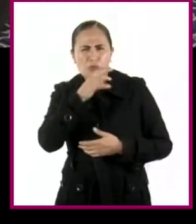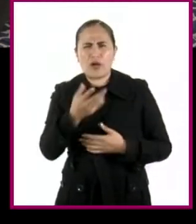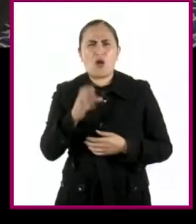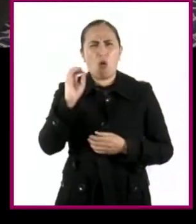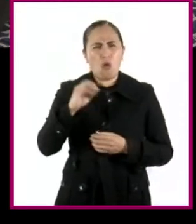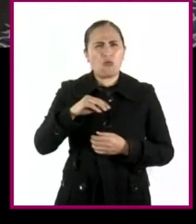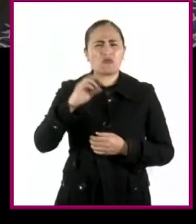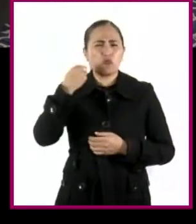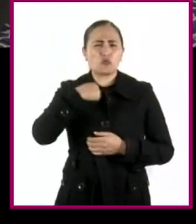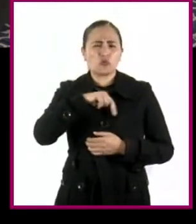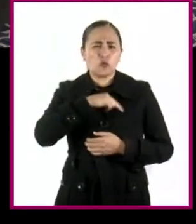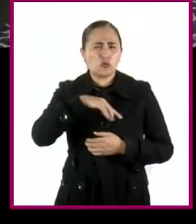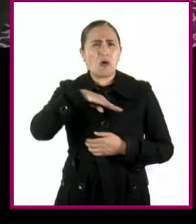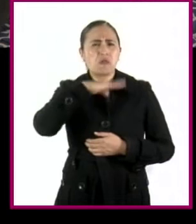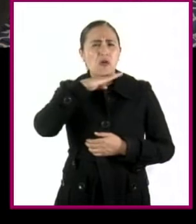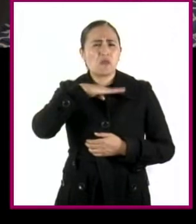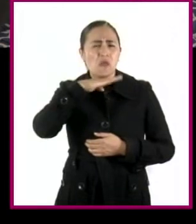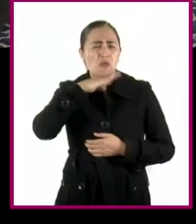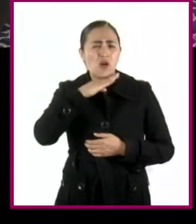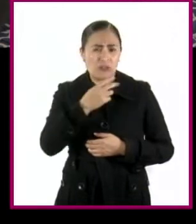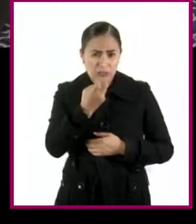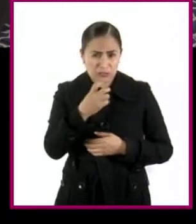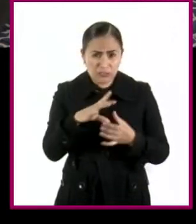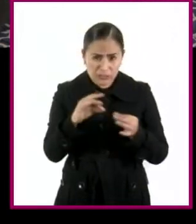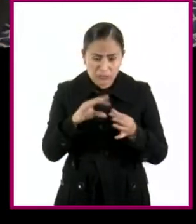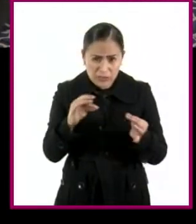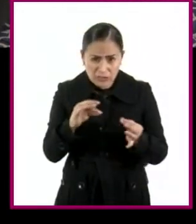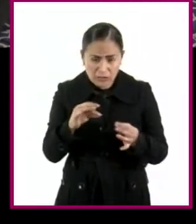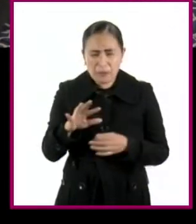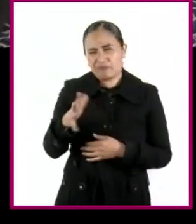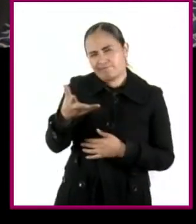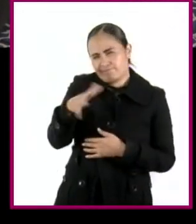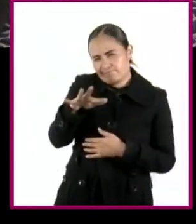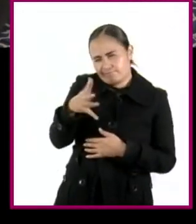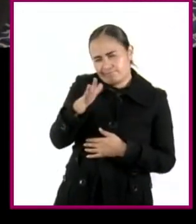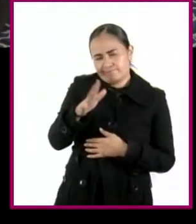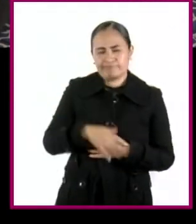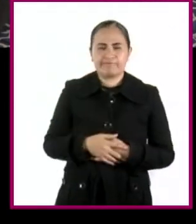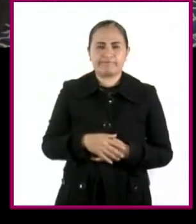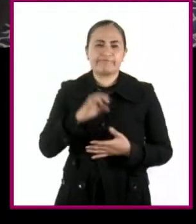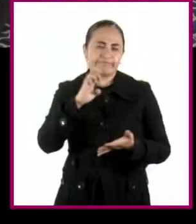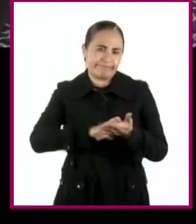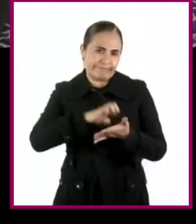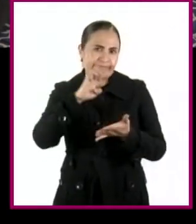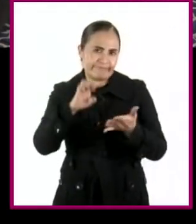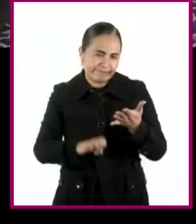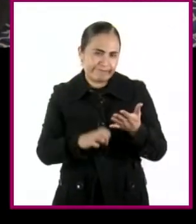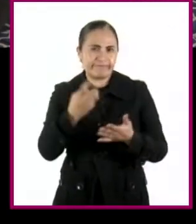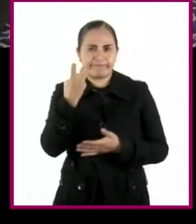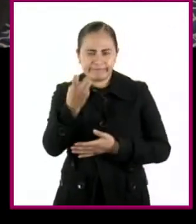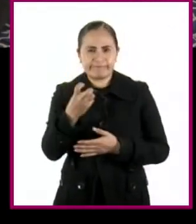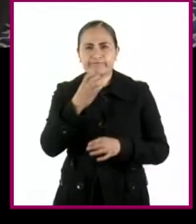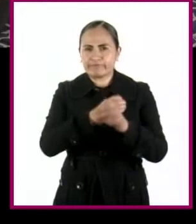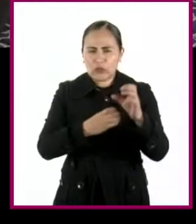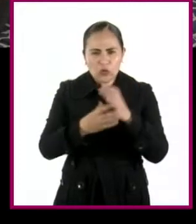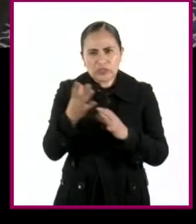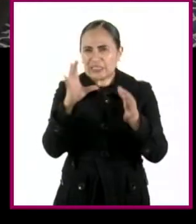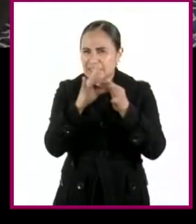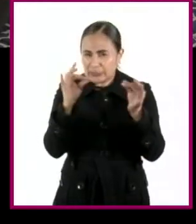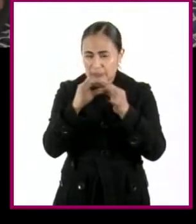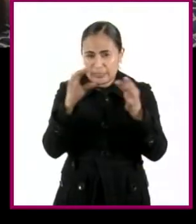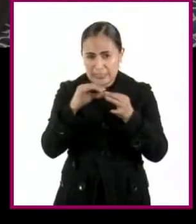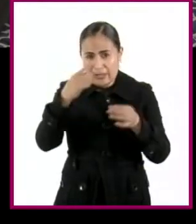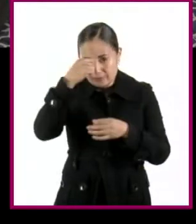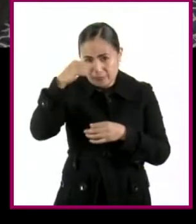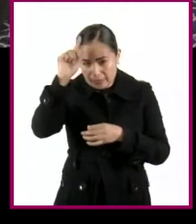conscientes. ¿Sí me explico? Más o menos. Creo que es un ejemplo perfecto de que hay cosas que no se pueden explicar tan fácil